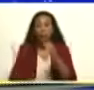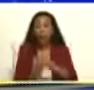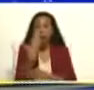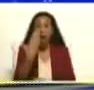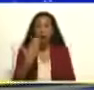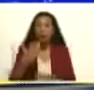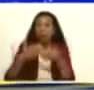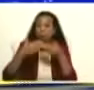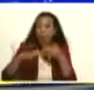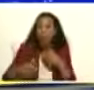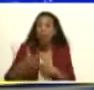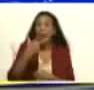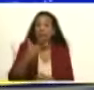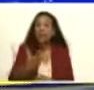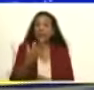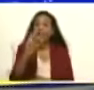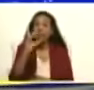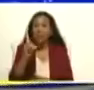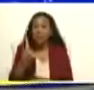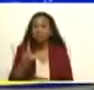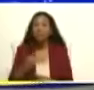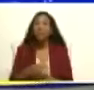rumbo al 3D,